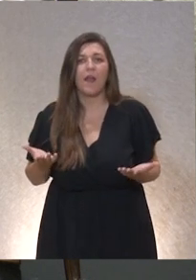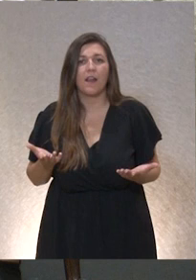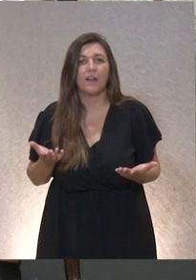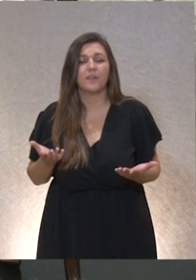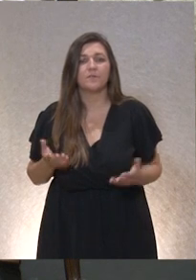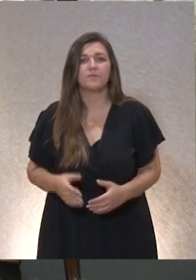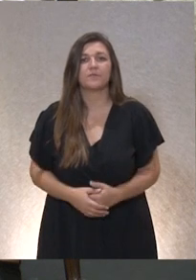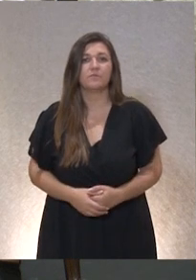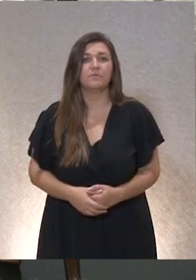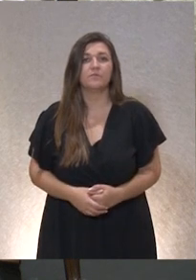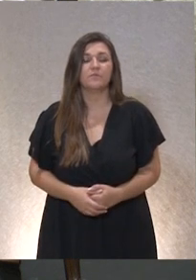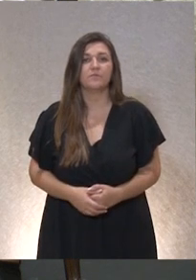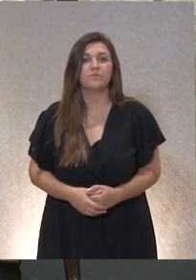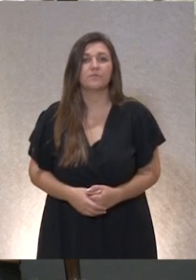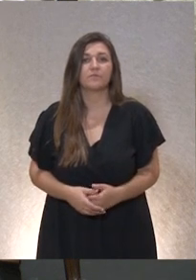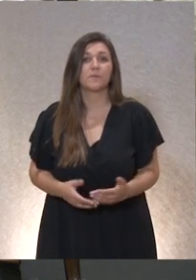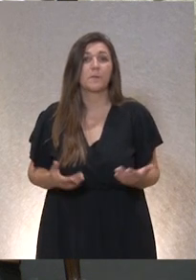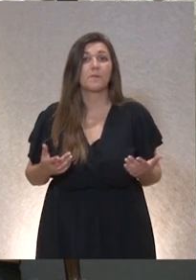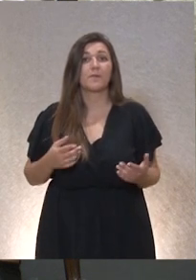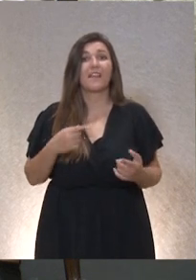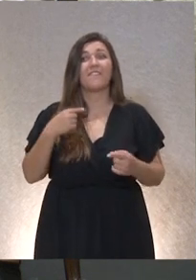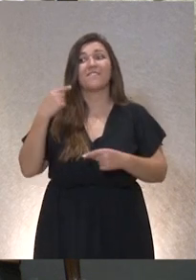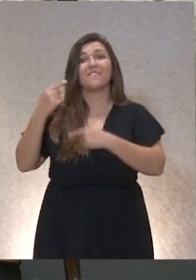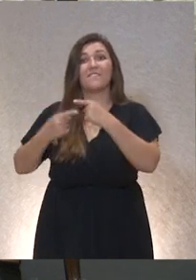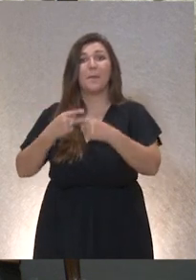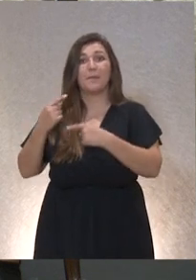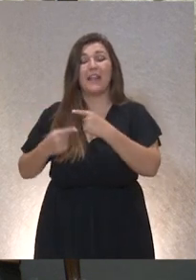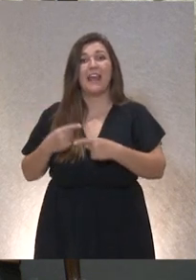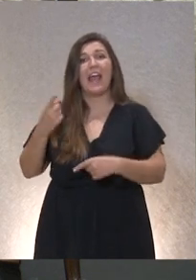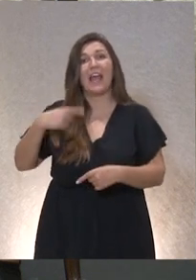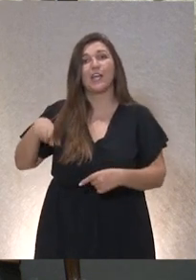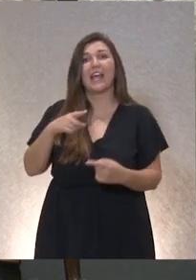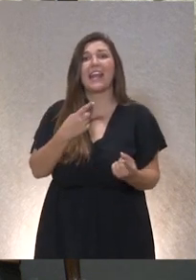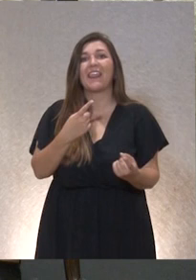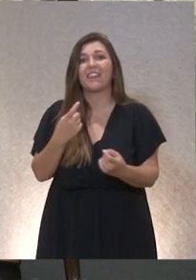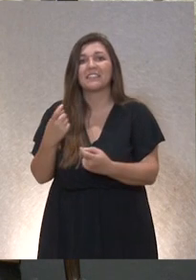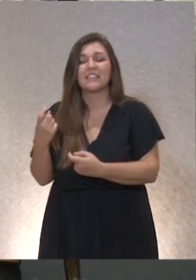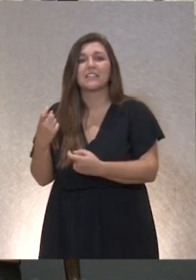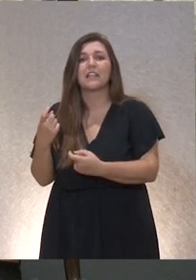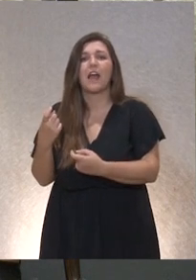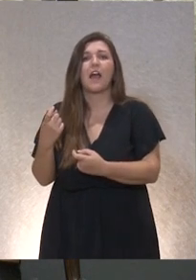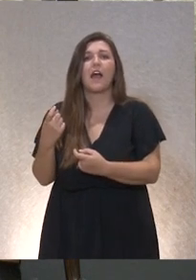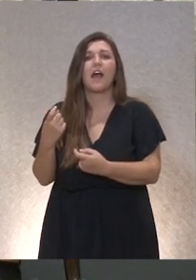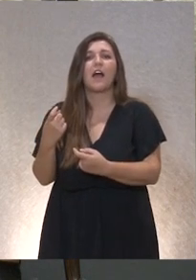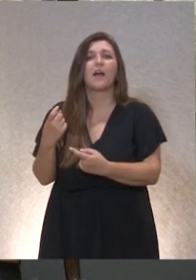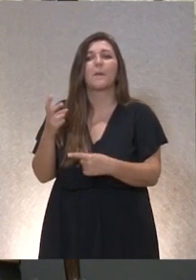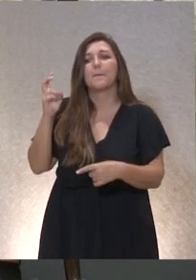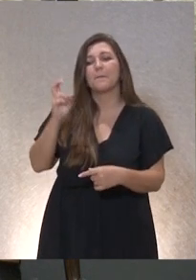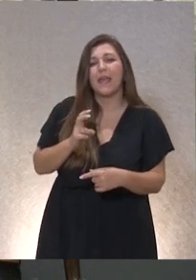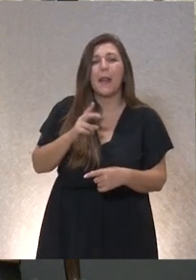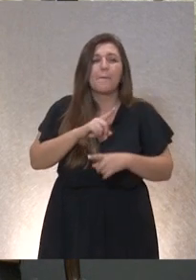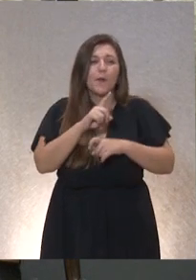eh tratar con con familiares Que necesitaban de esa que venían pues